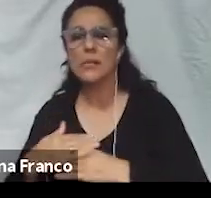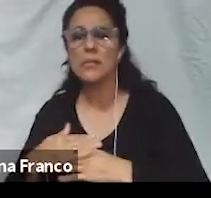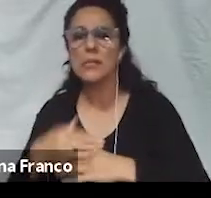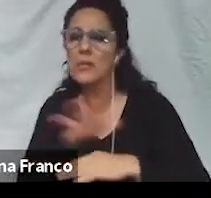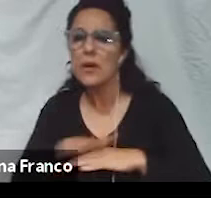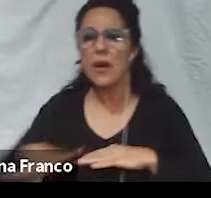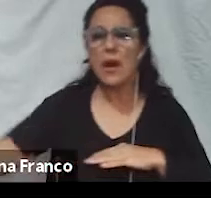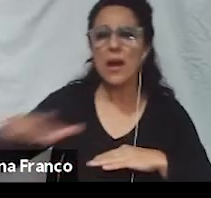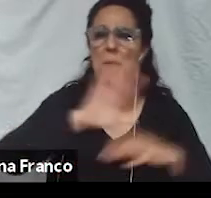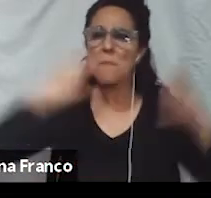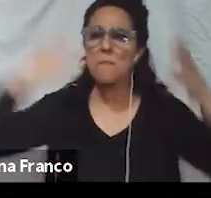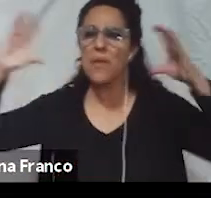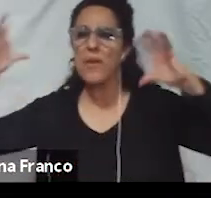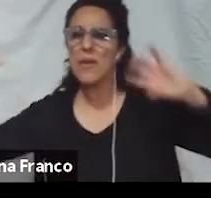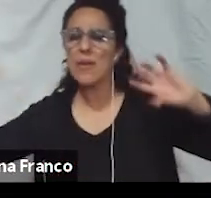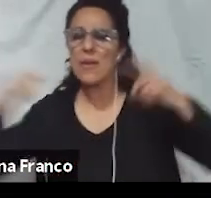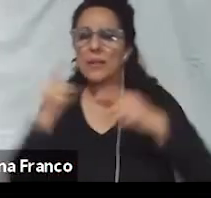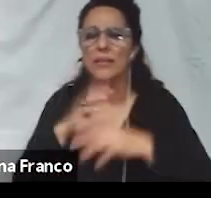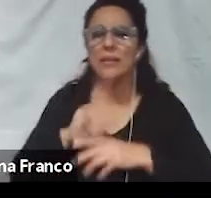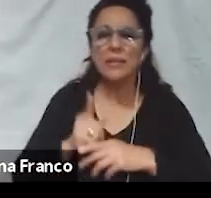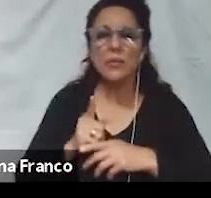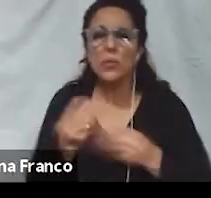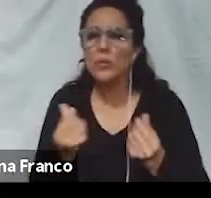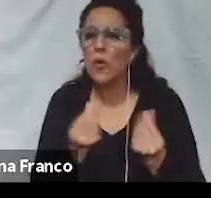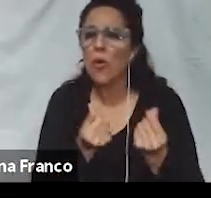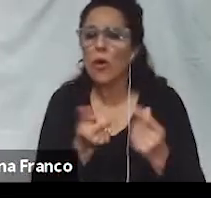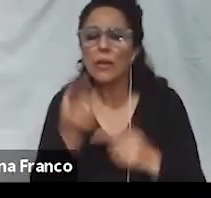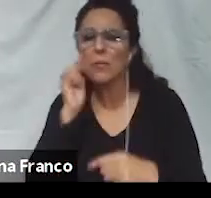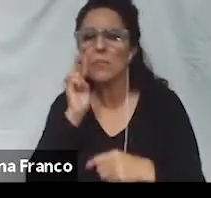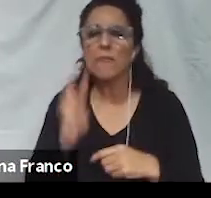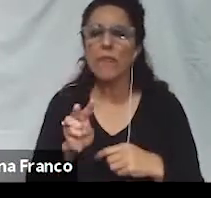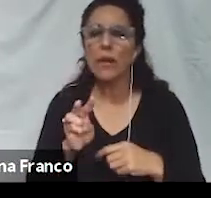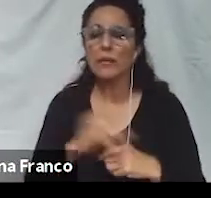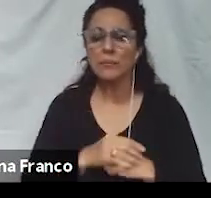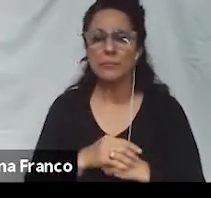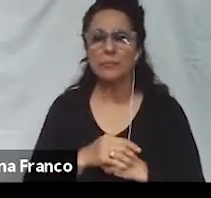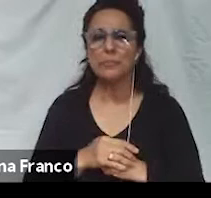las condiciones del ambiente en el que se encuentre a nuestro contenido.